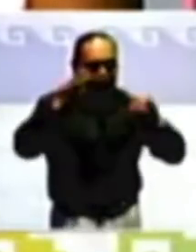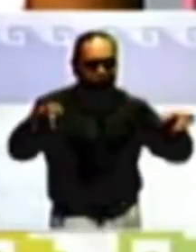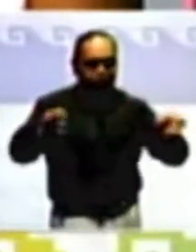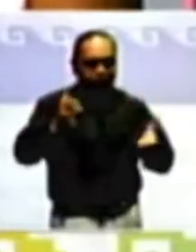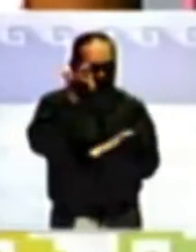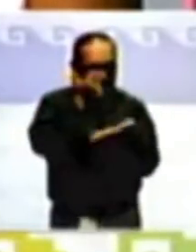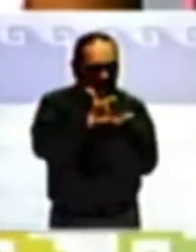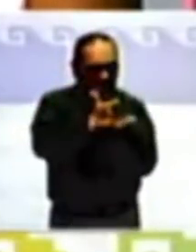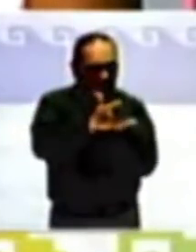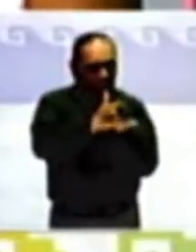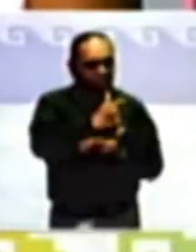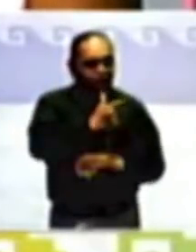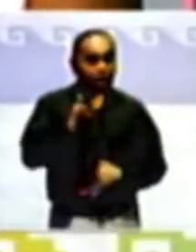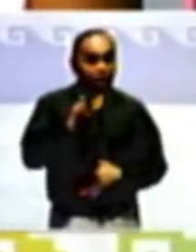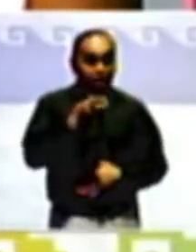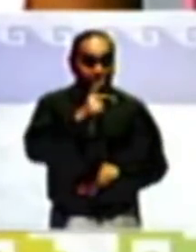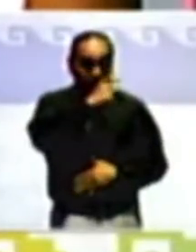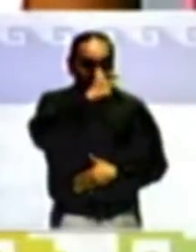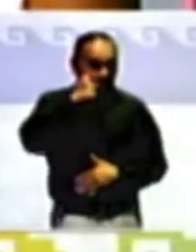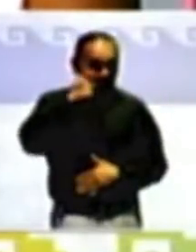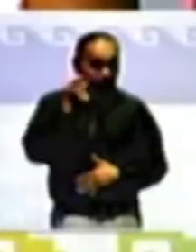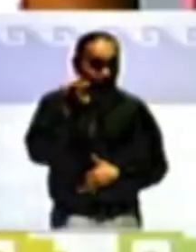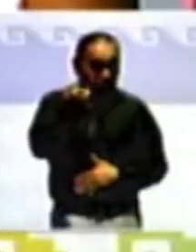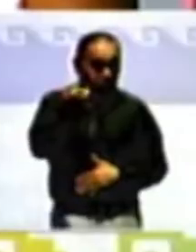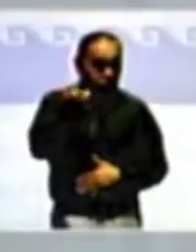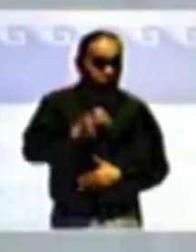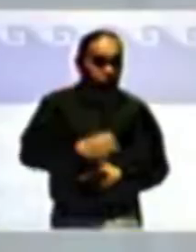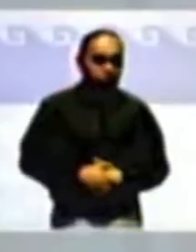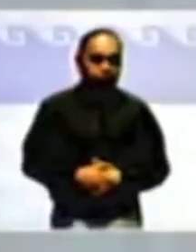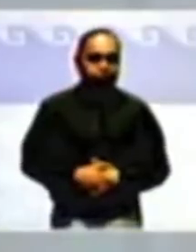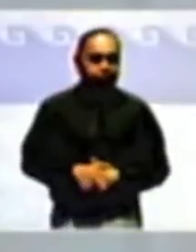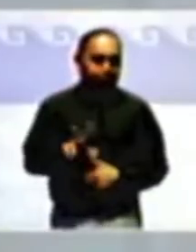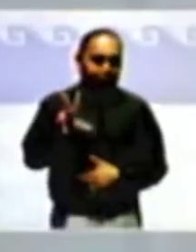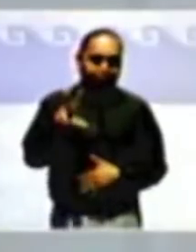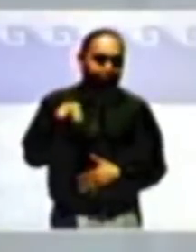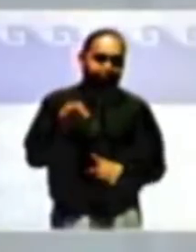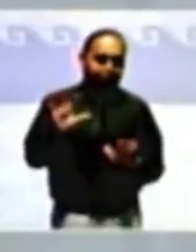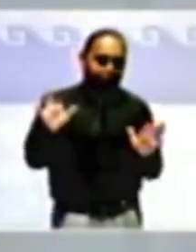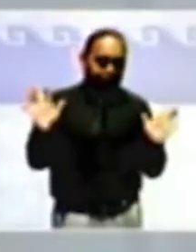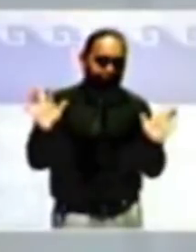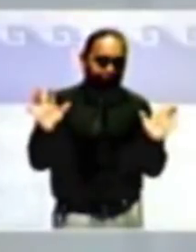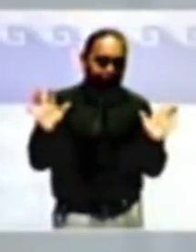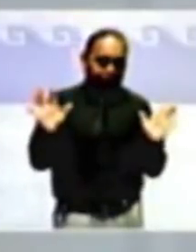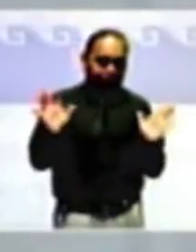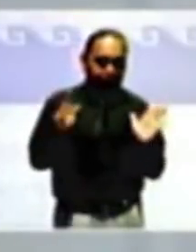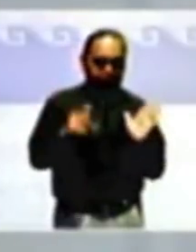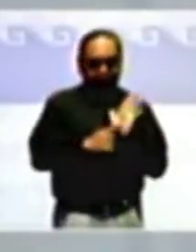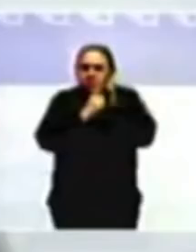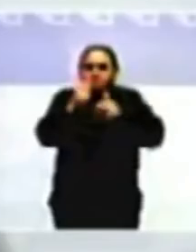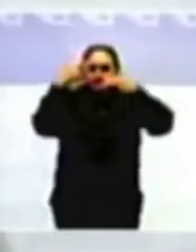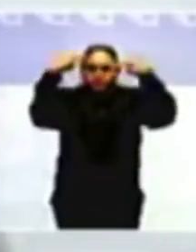corrupción en Campeche en el área de turismo? No, no tengo ningún dato.